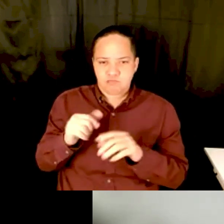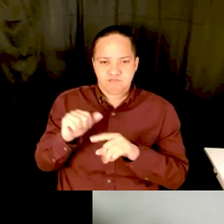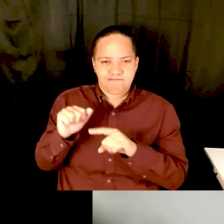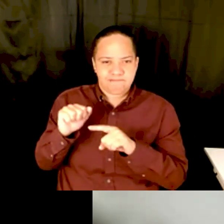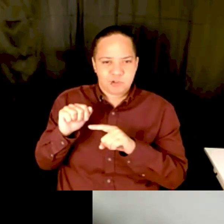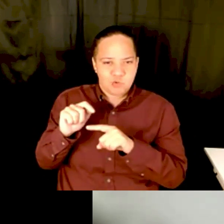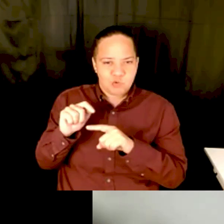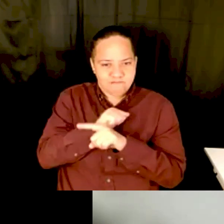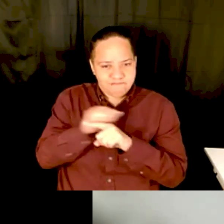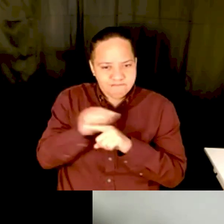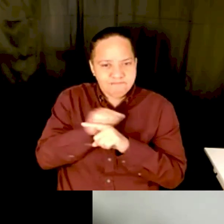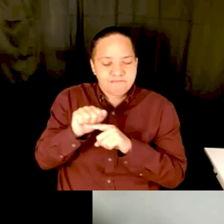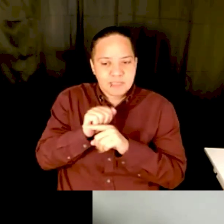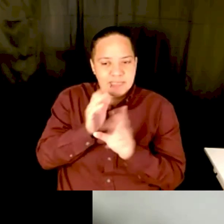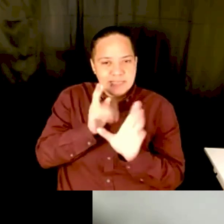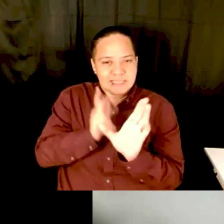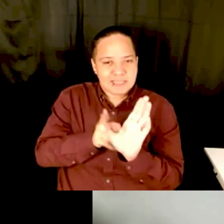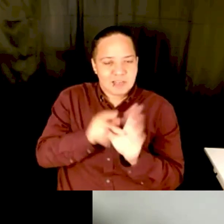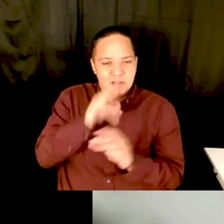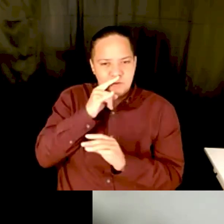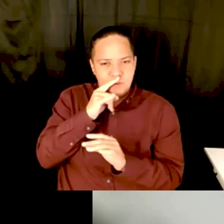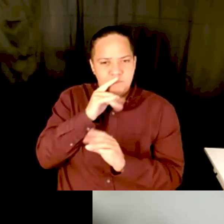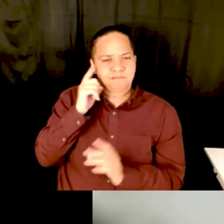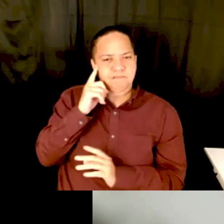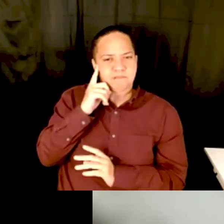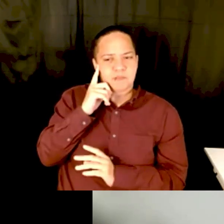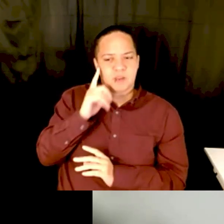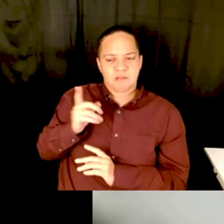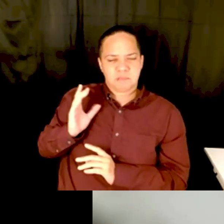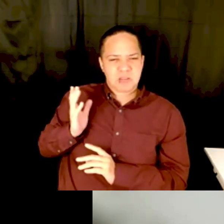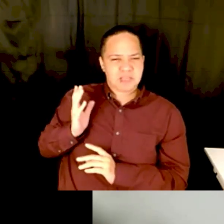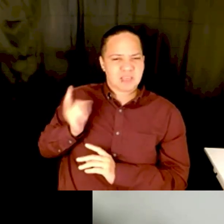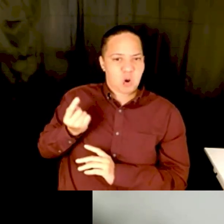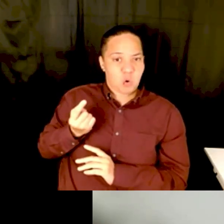niños, uno piensa, ok, esto parece algo malo,